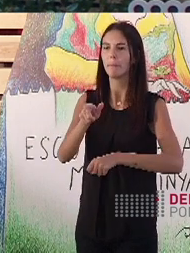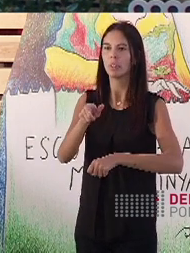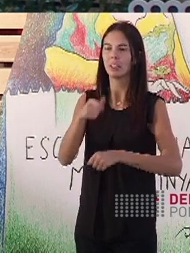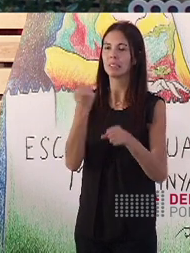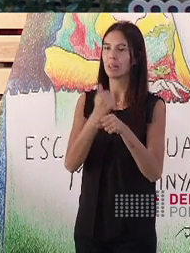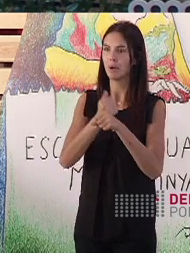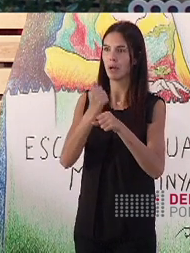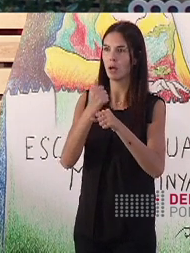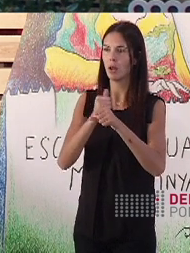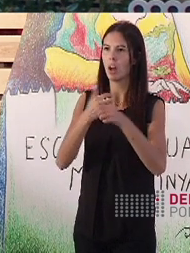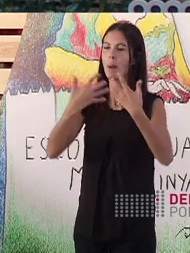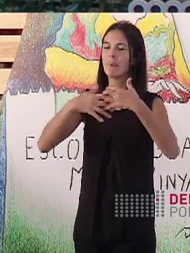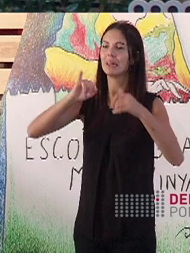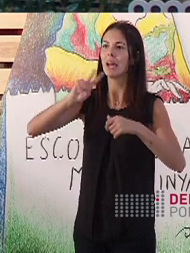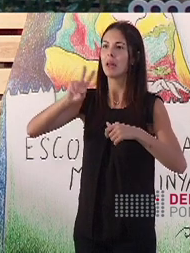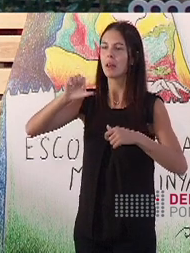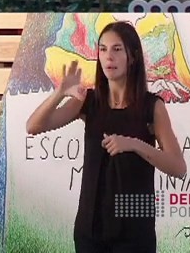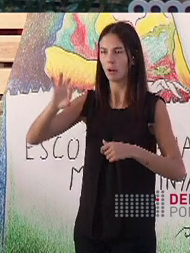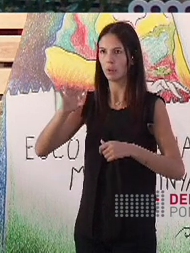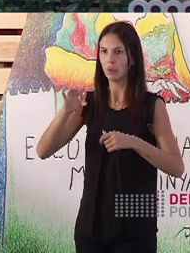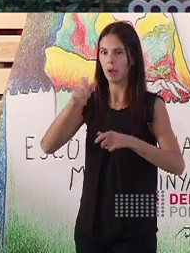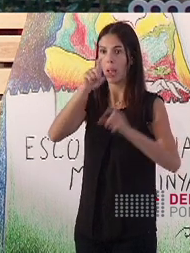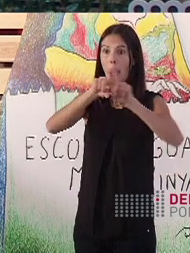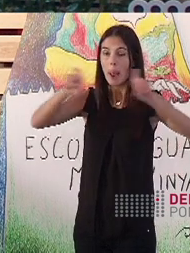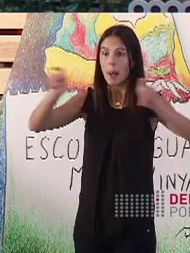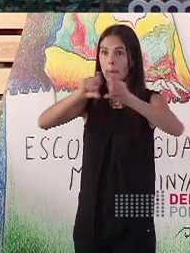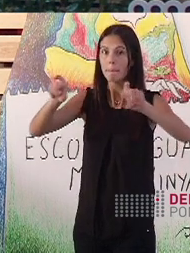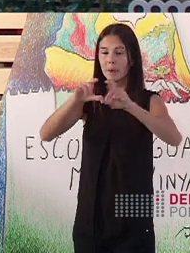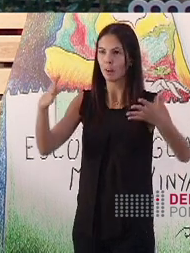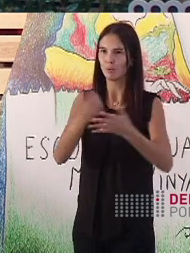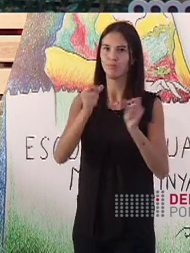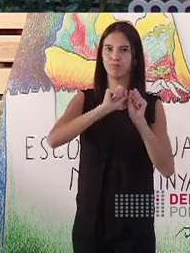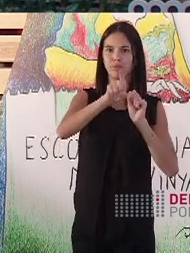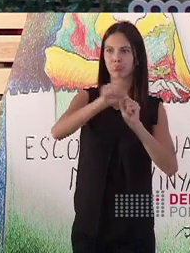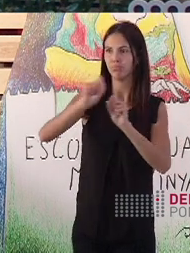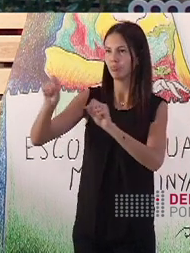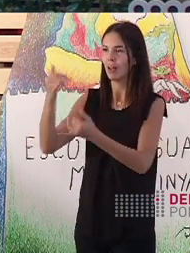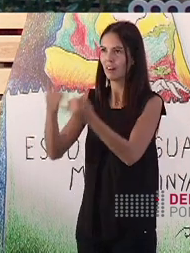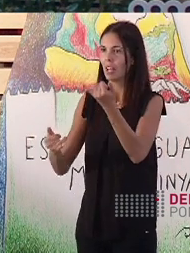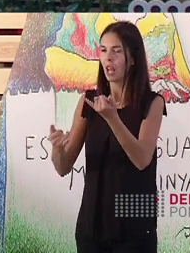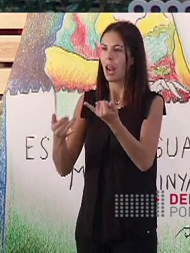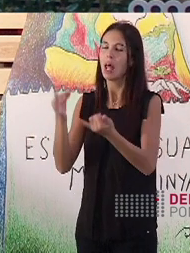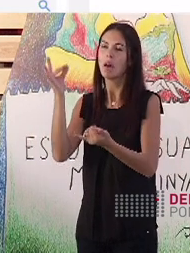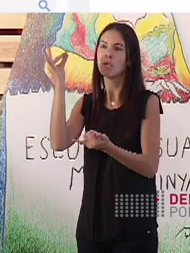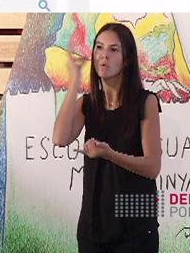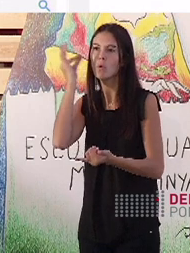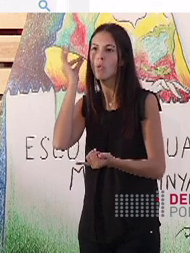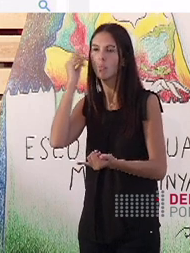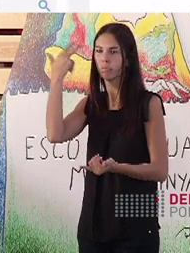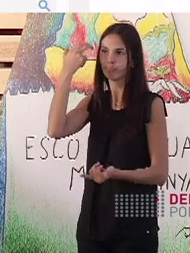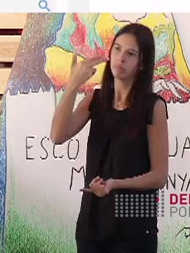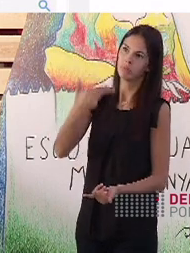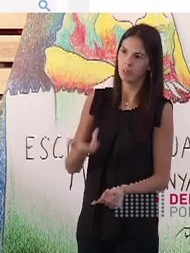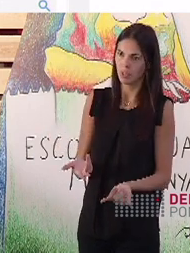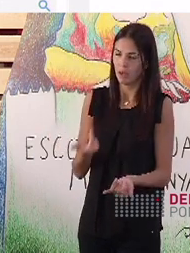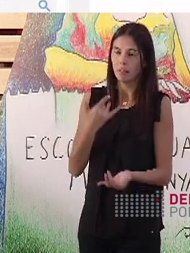Iveco, rula por toda la empresa, al final la mujer acaba suicidándose. Y que teclean. Es